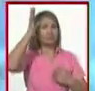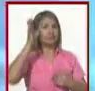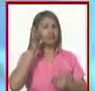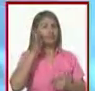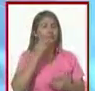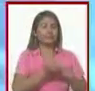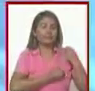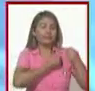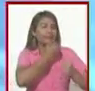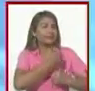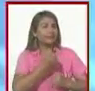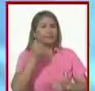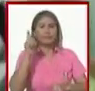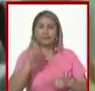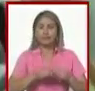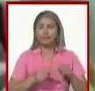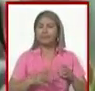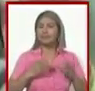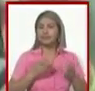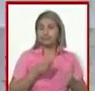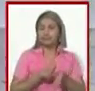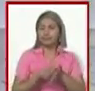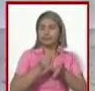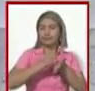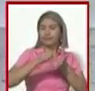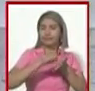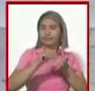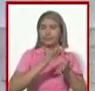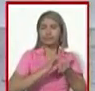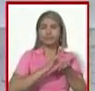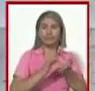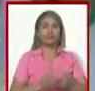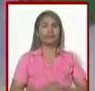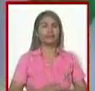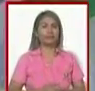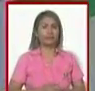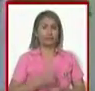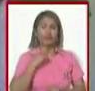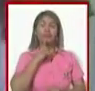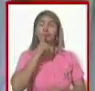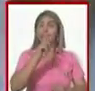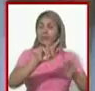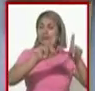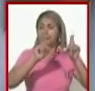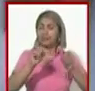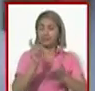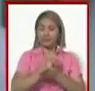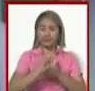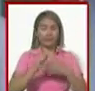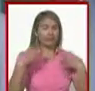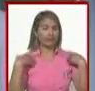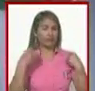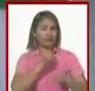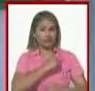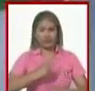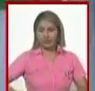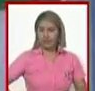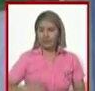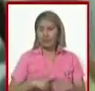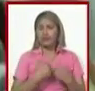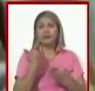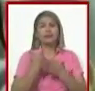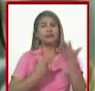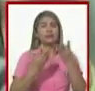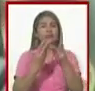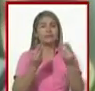se encuentran afligidos al no poder ser capaces de cubrir los gastos médicos. Ante esta situación se le consultó al secretario de Salud de la Gobernación sobre